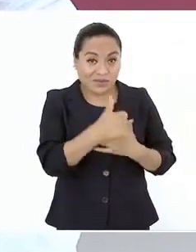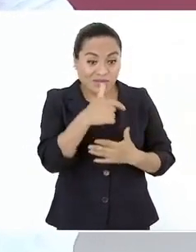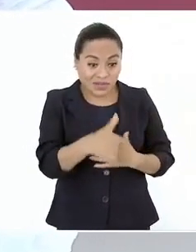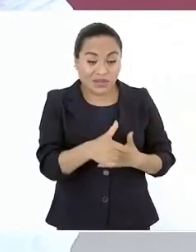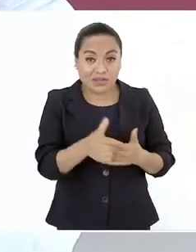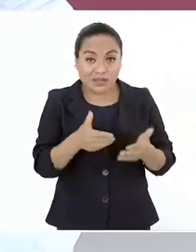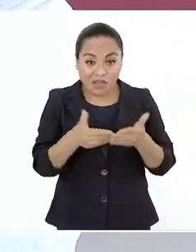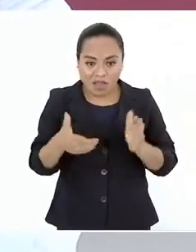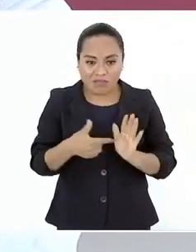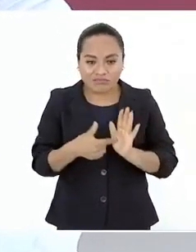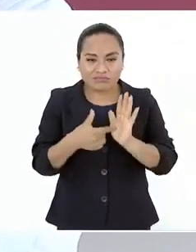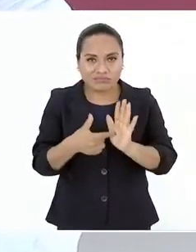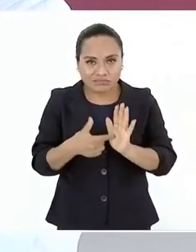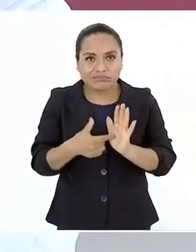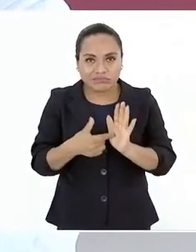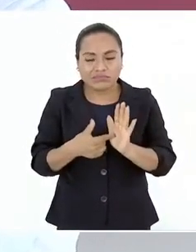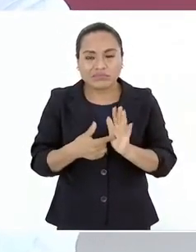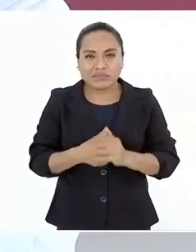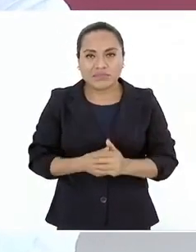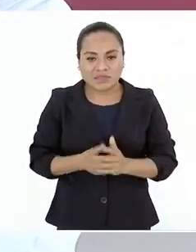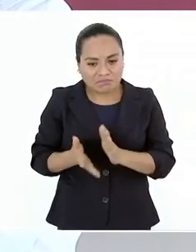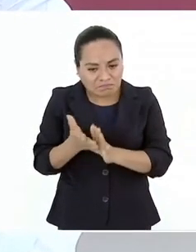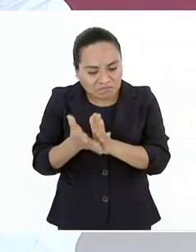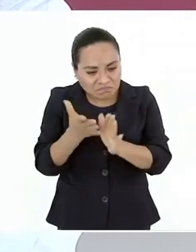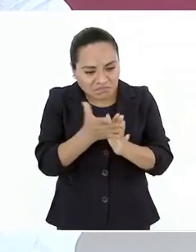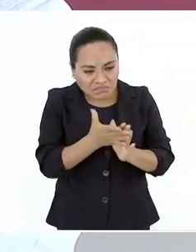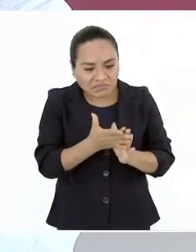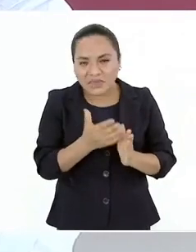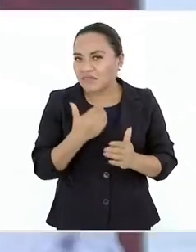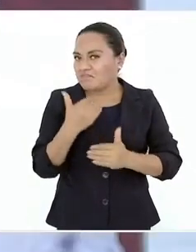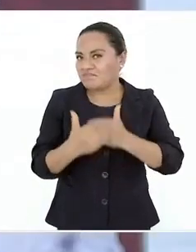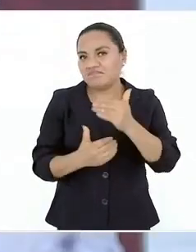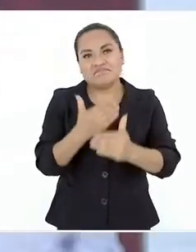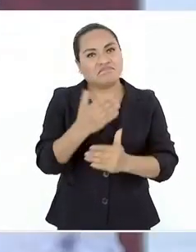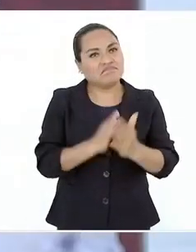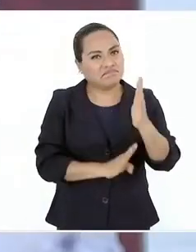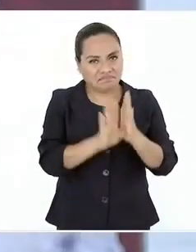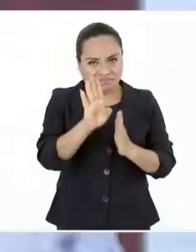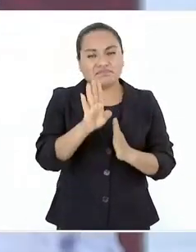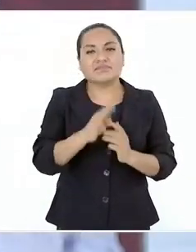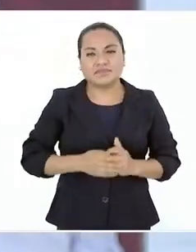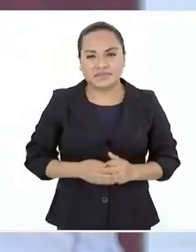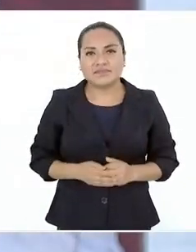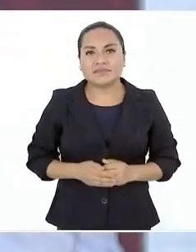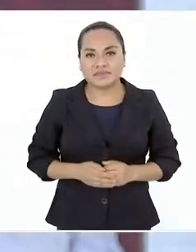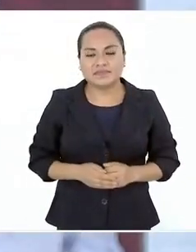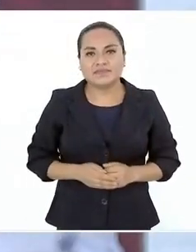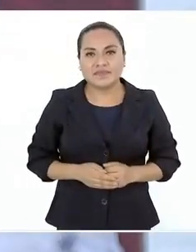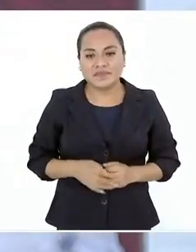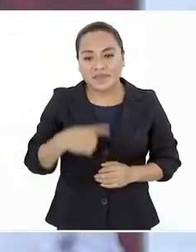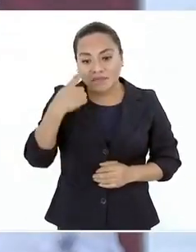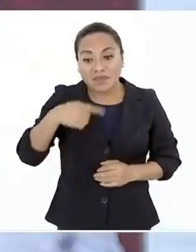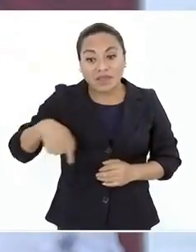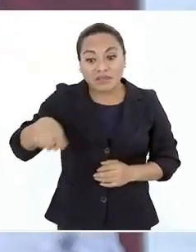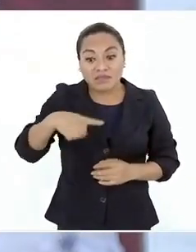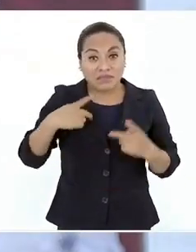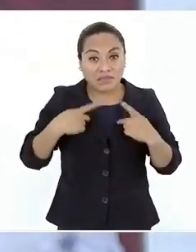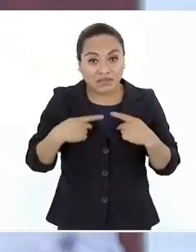cortina de desarrollo para que haya